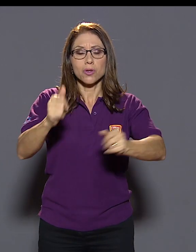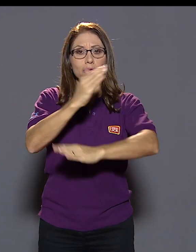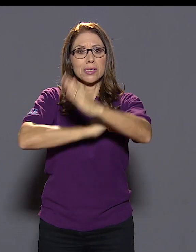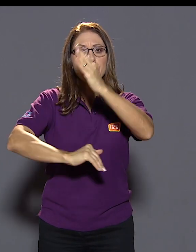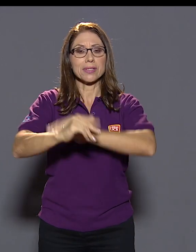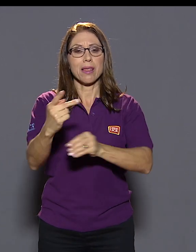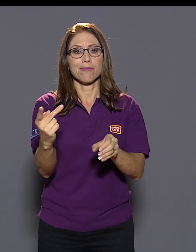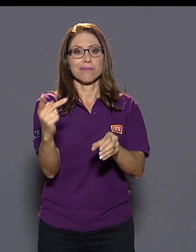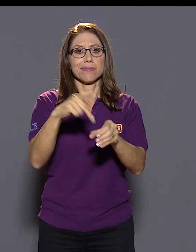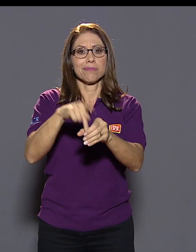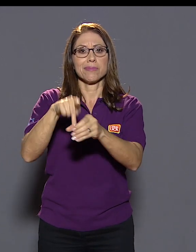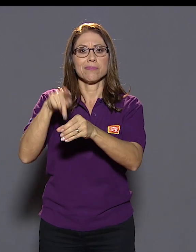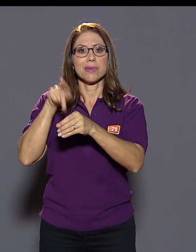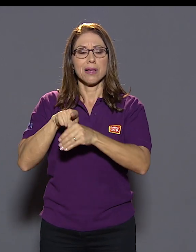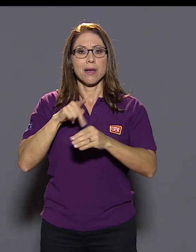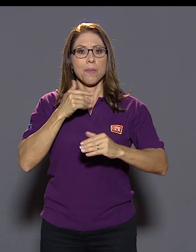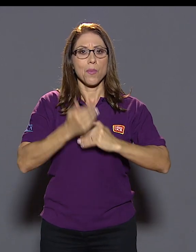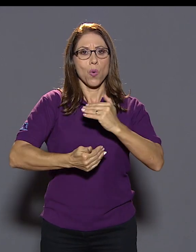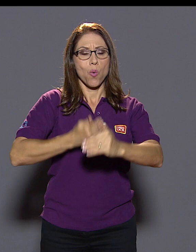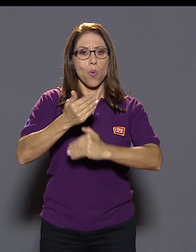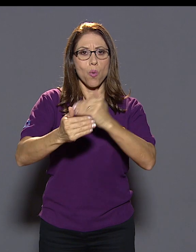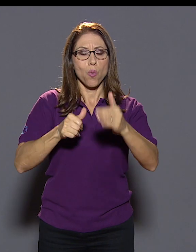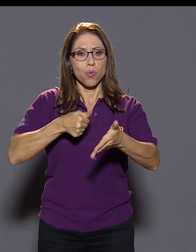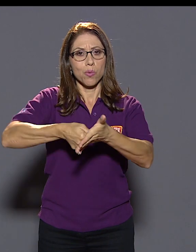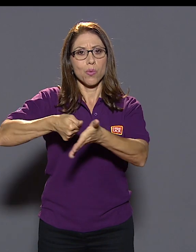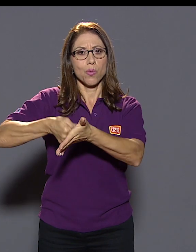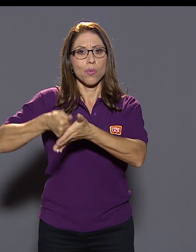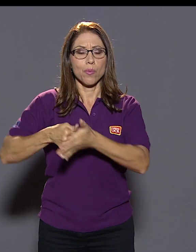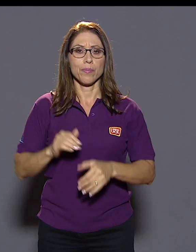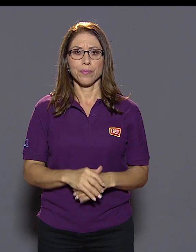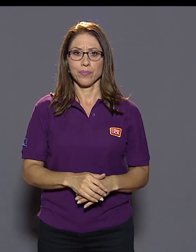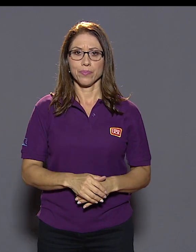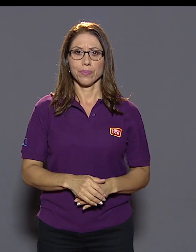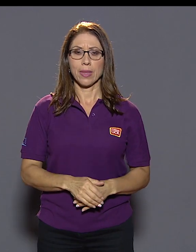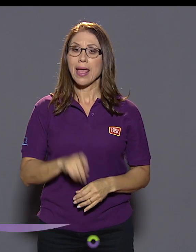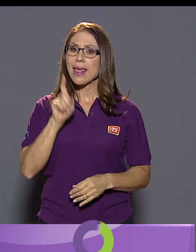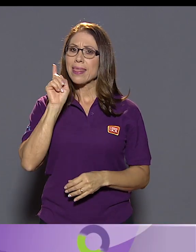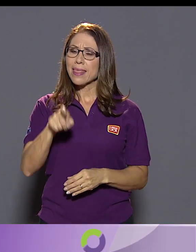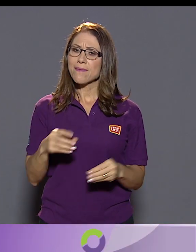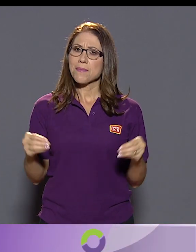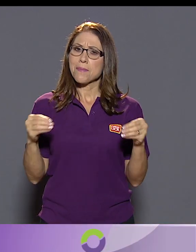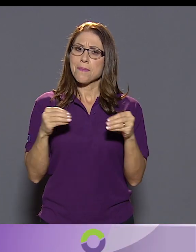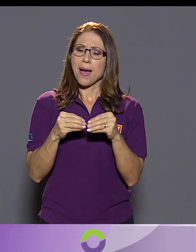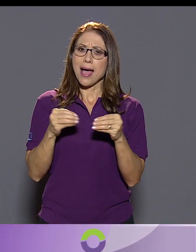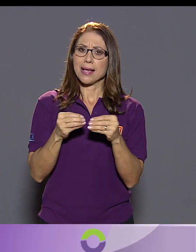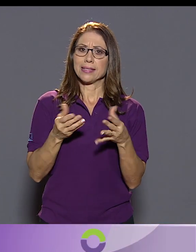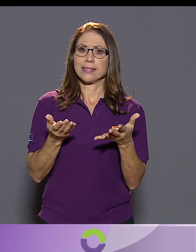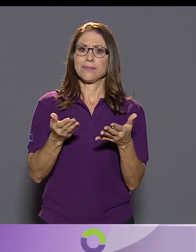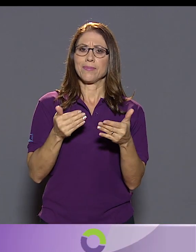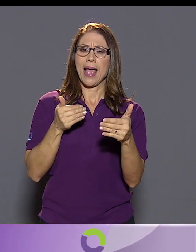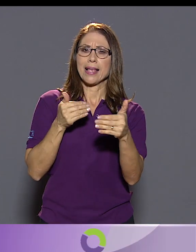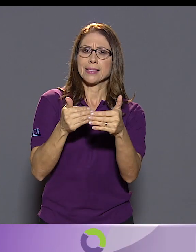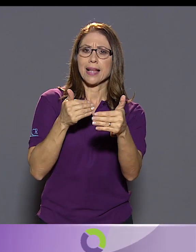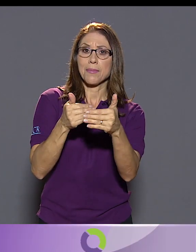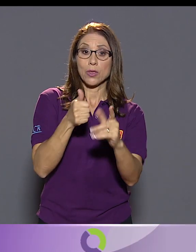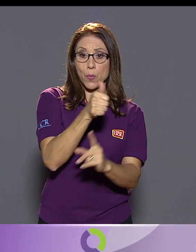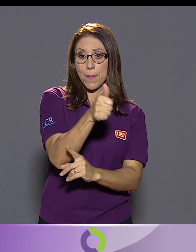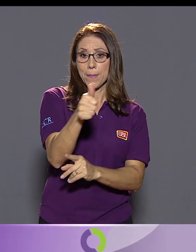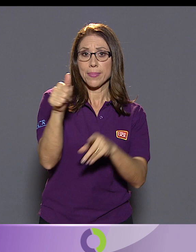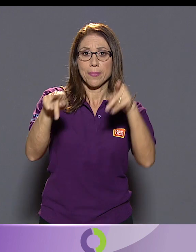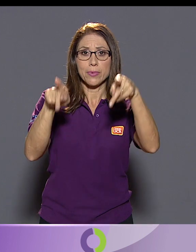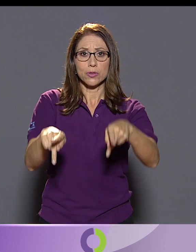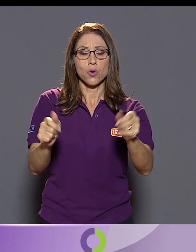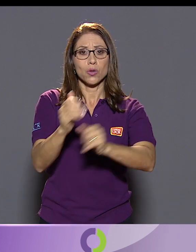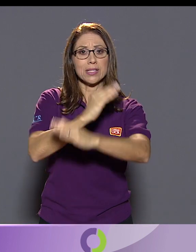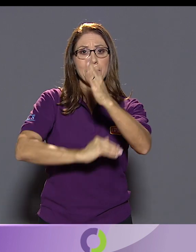personas con discapacidad en los procesos electorales. Debe haber un mayor acercamiento de la misma población con discapacidad